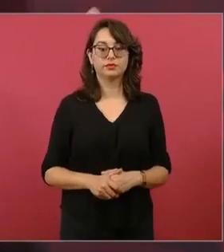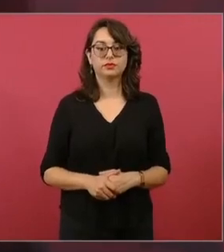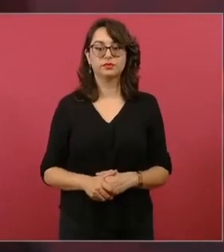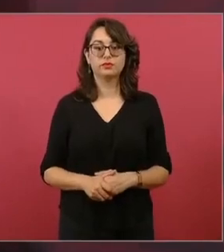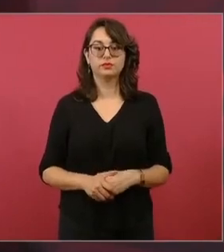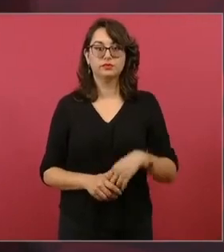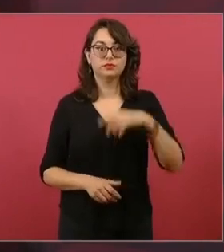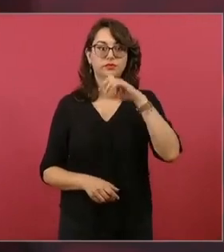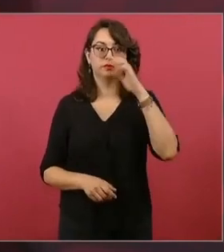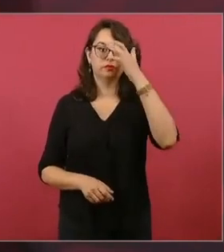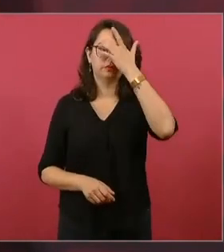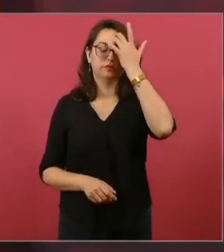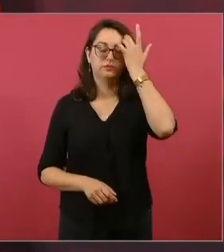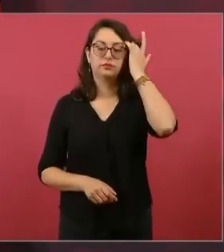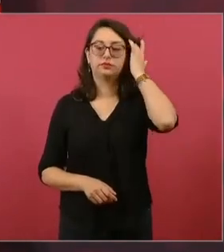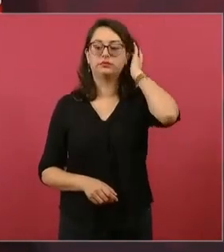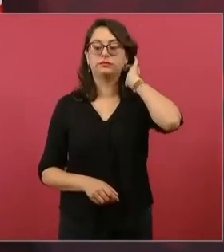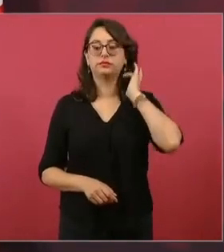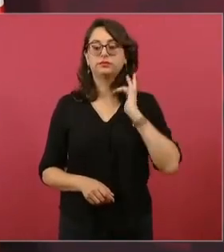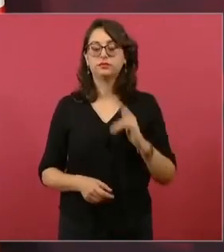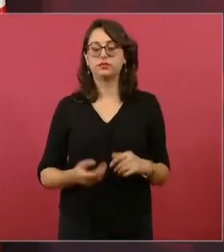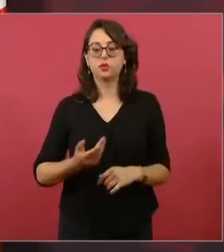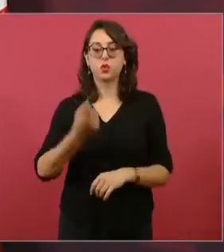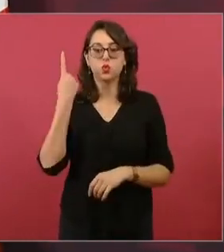la semana pasada,